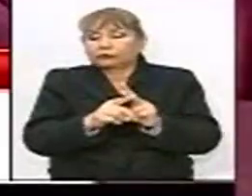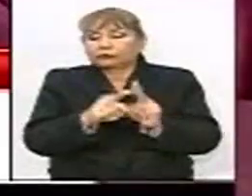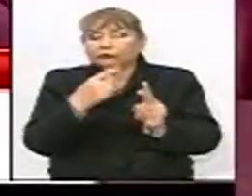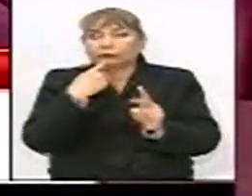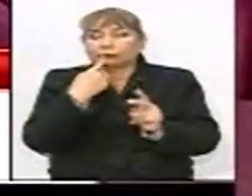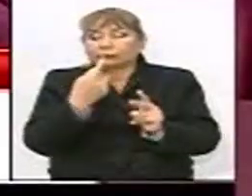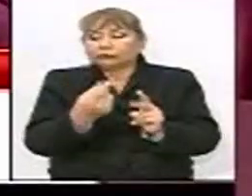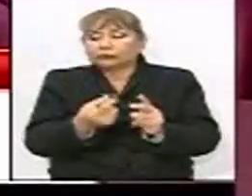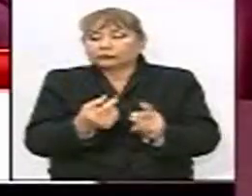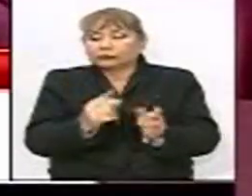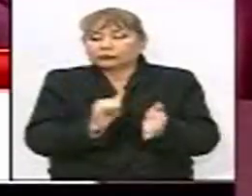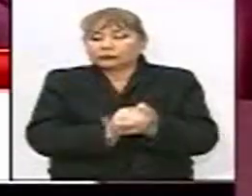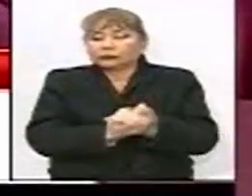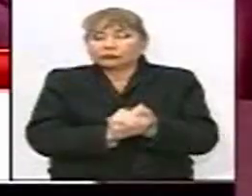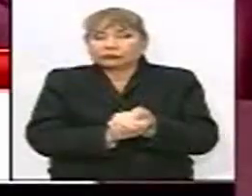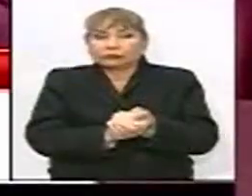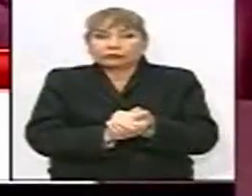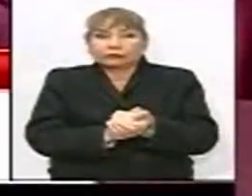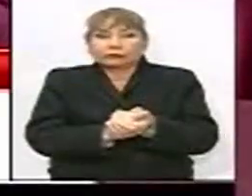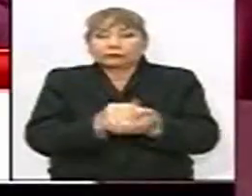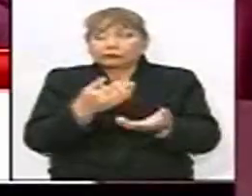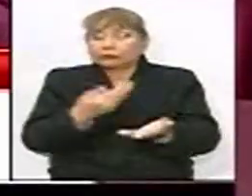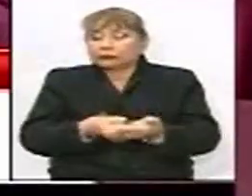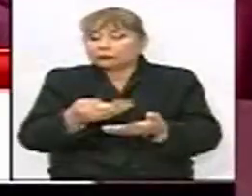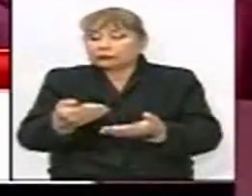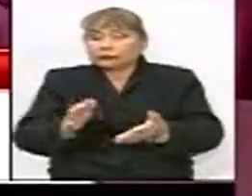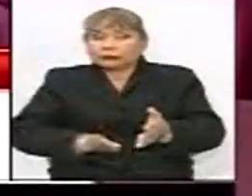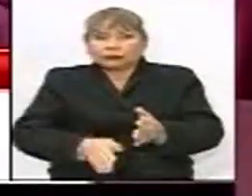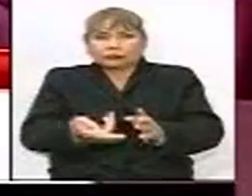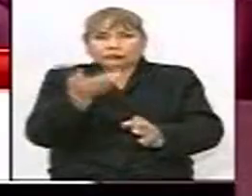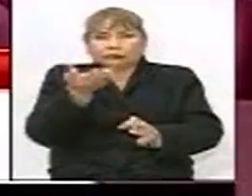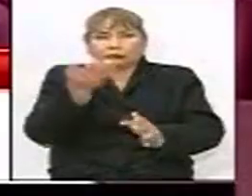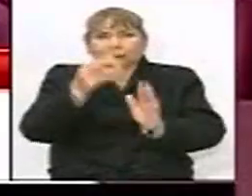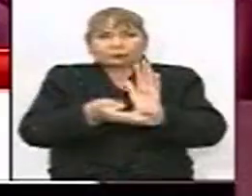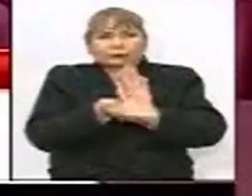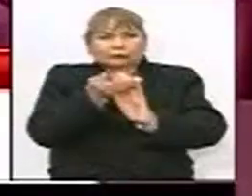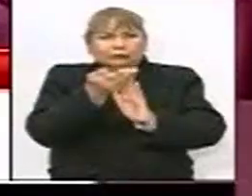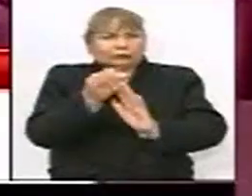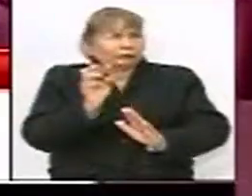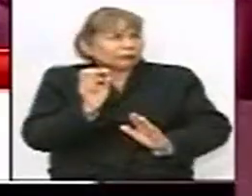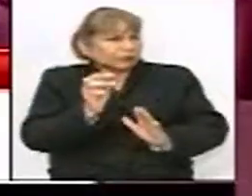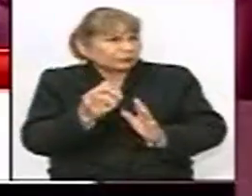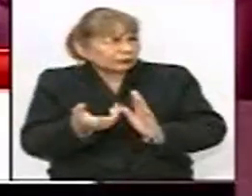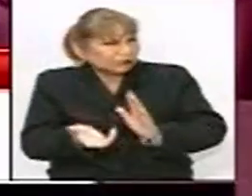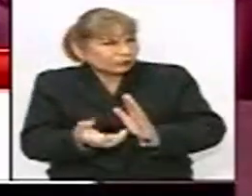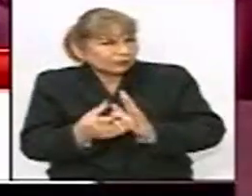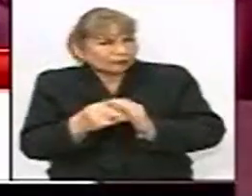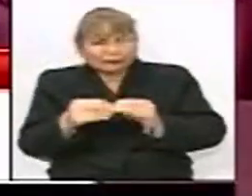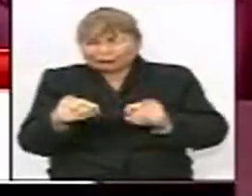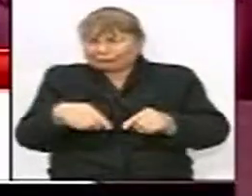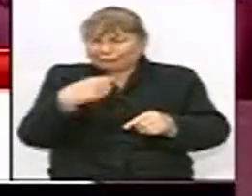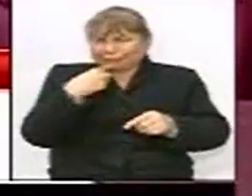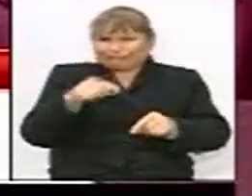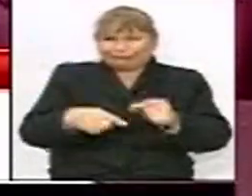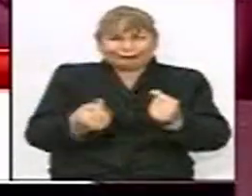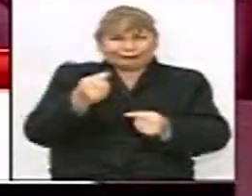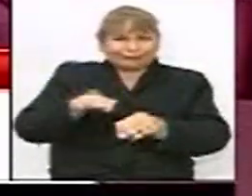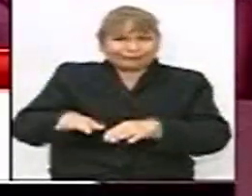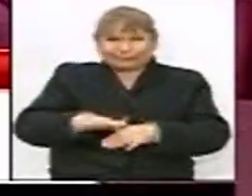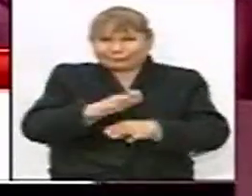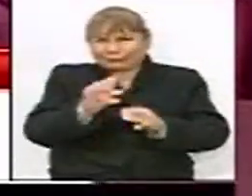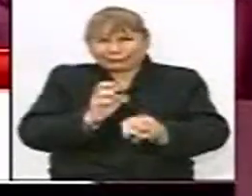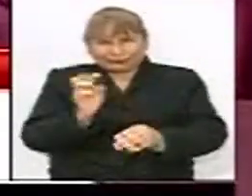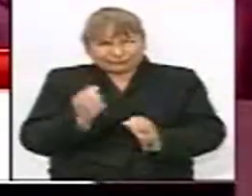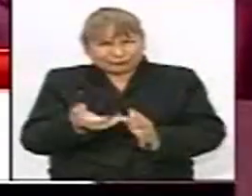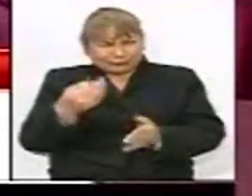él ha dicho que se sube el peaje también por la subida del dólar. ¿Y de cuándo acá el dólar tiene algo que ver con la construcción de la autopista?